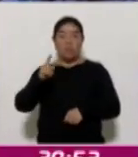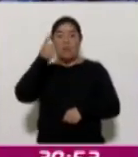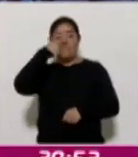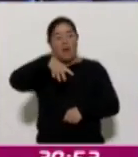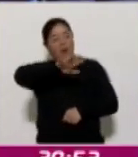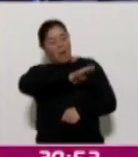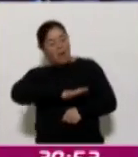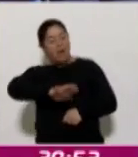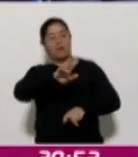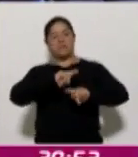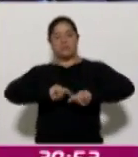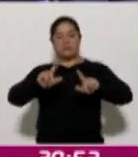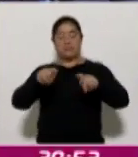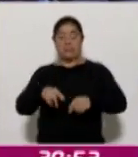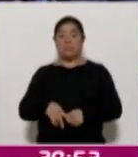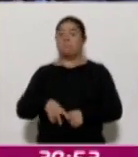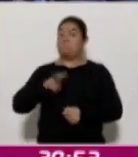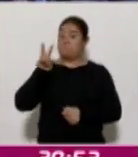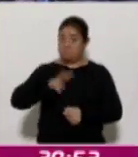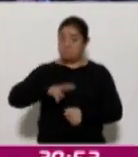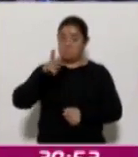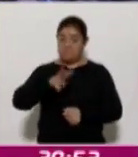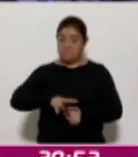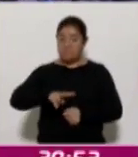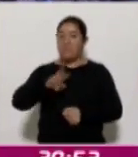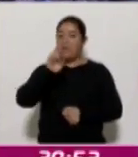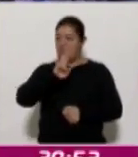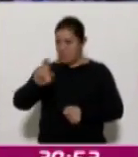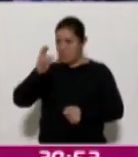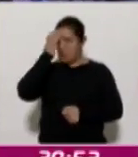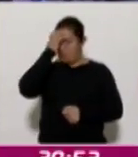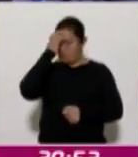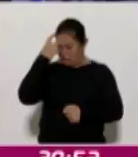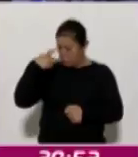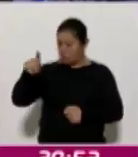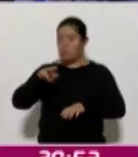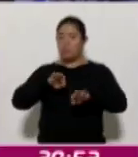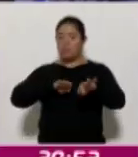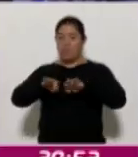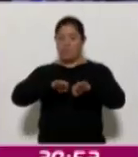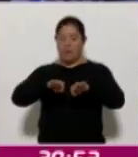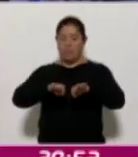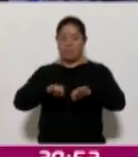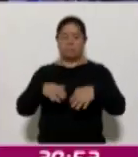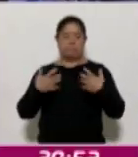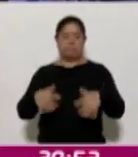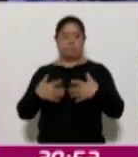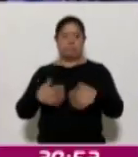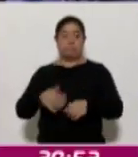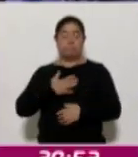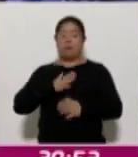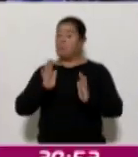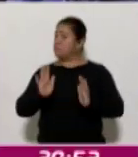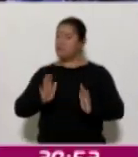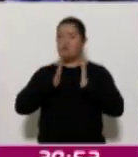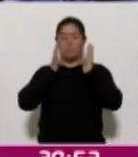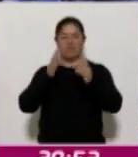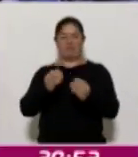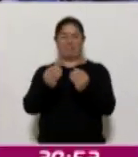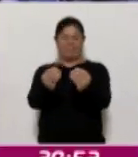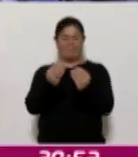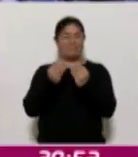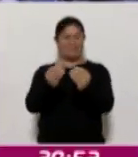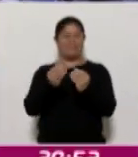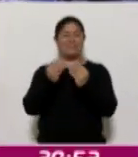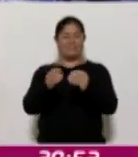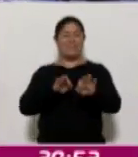Sin duda, reconocer esta ardua labor que hizo y gratamente sorprendida por tanto realizado en